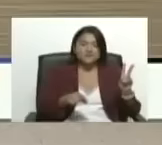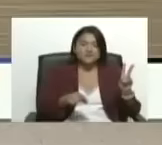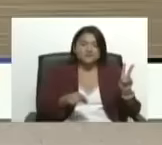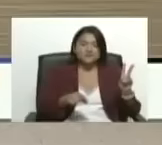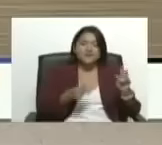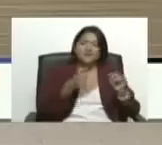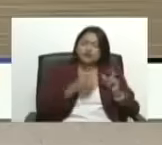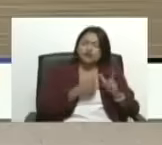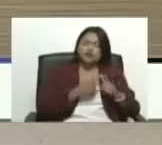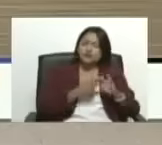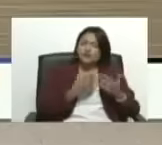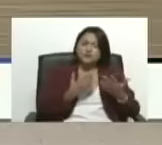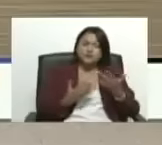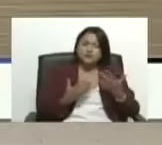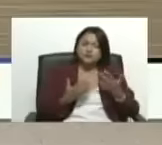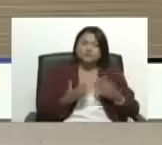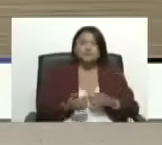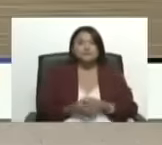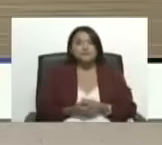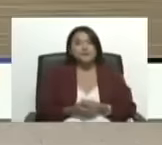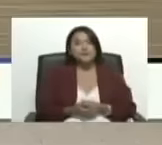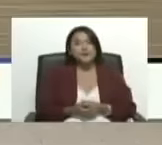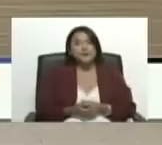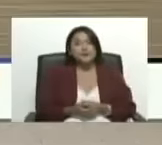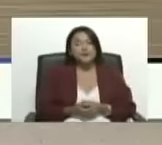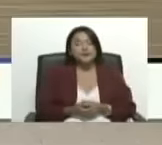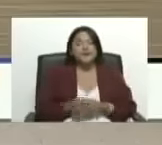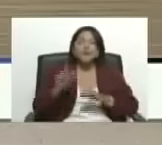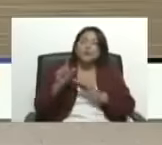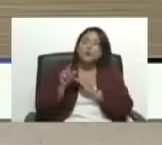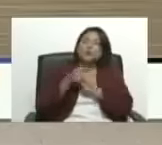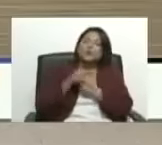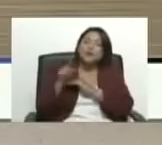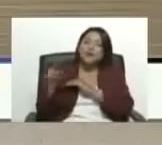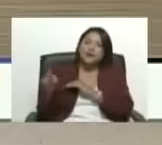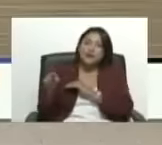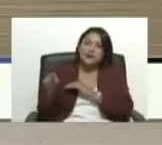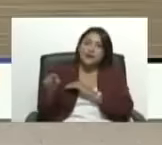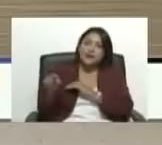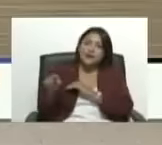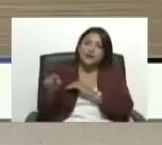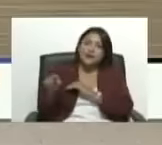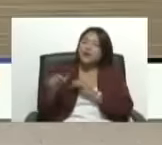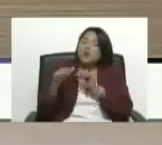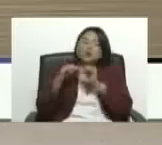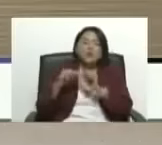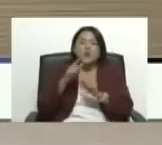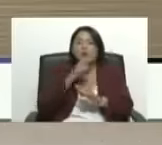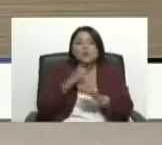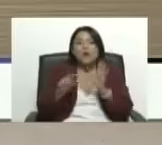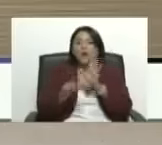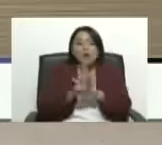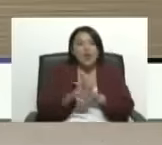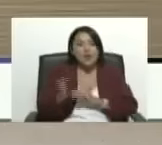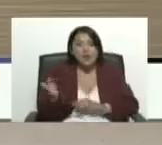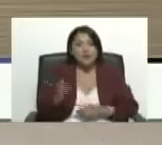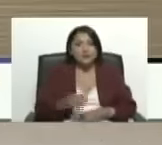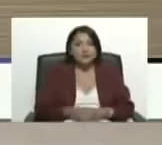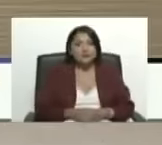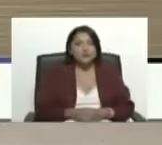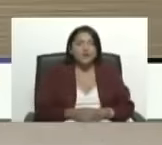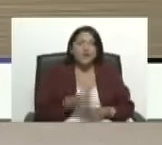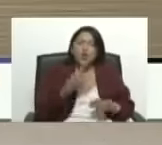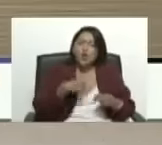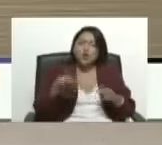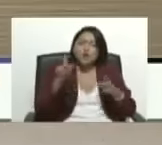Por eso decimos que Guyana se mantiene en la senda de la ilegalidad. Otra pregunta